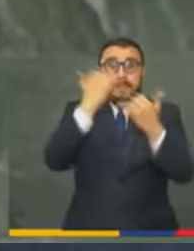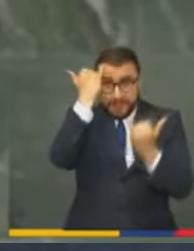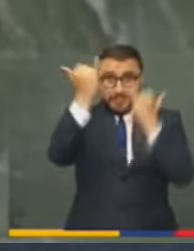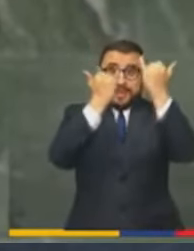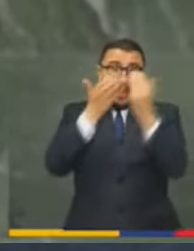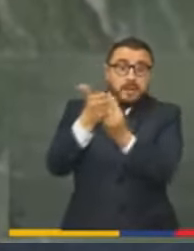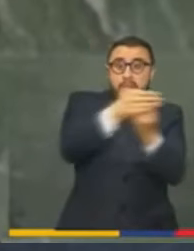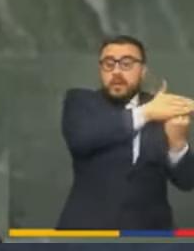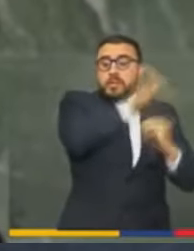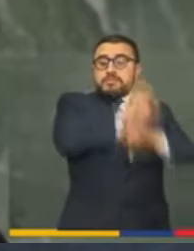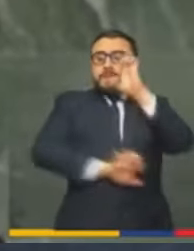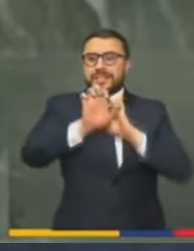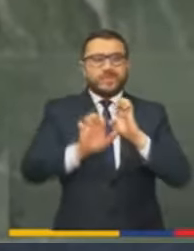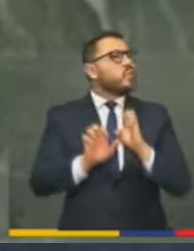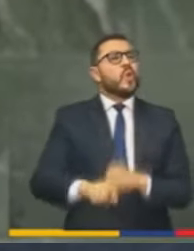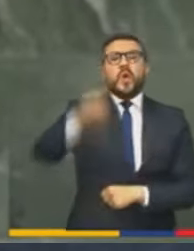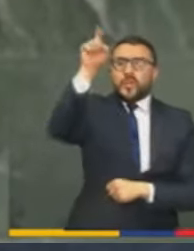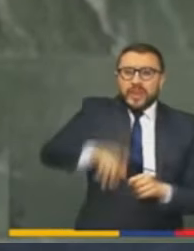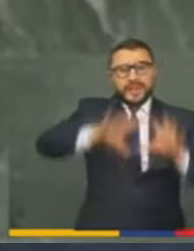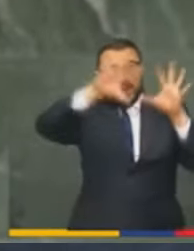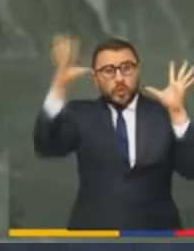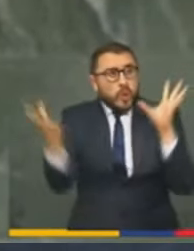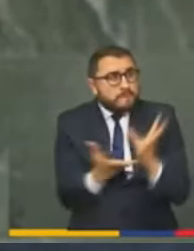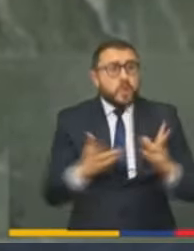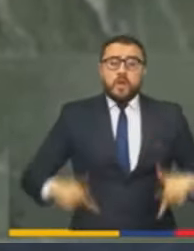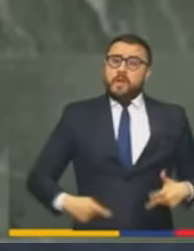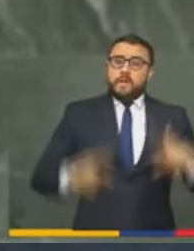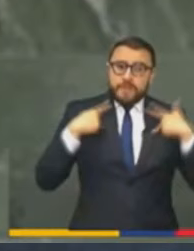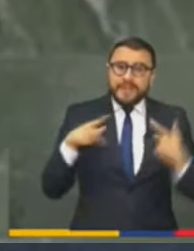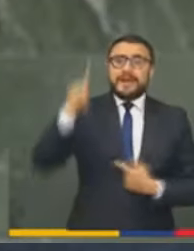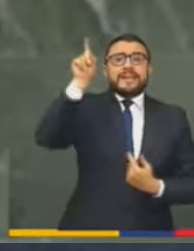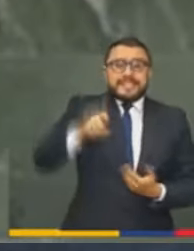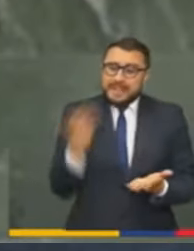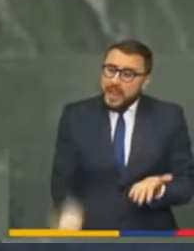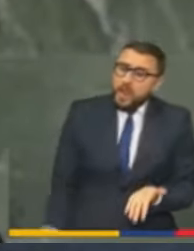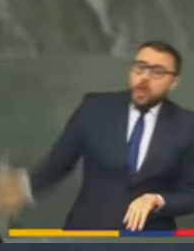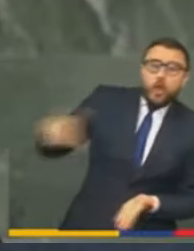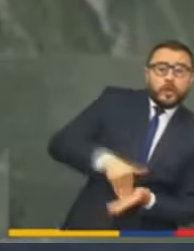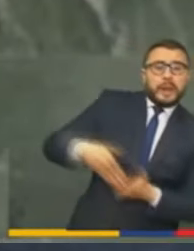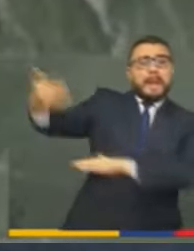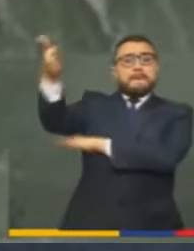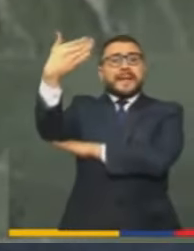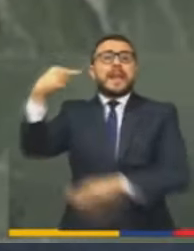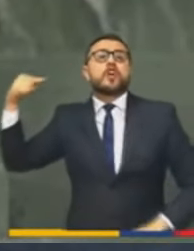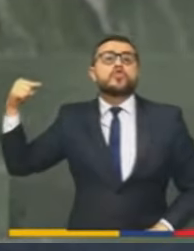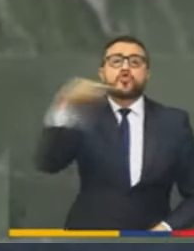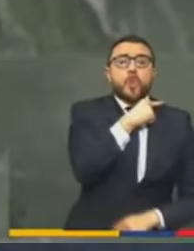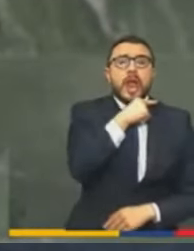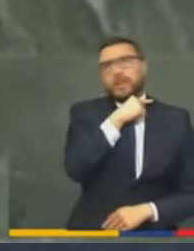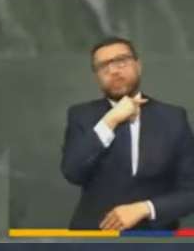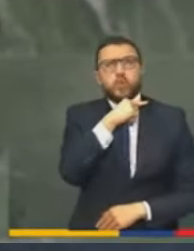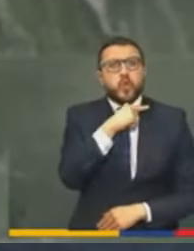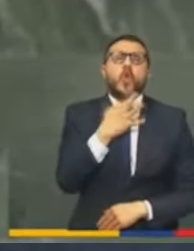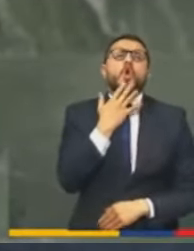para defender la vida colectiva, se necesita de nuevo la bandera levantada, quizás ya no roja, sino de